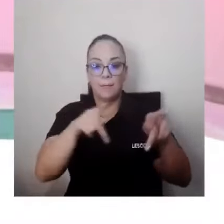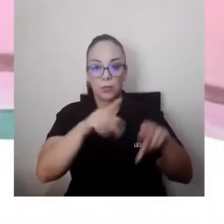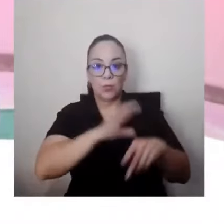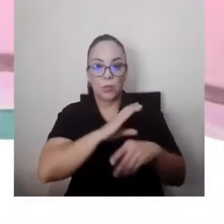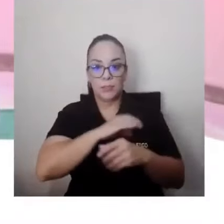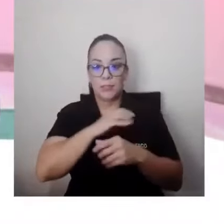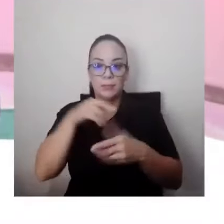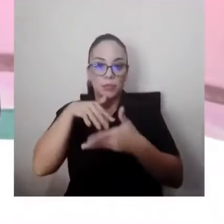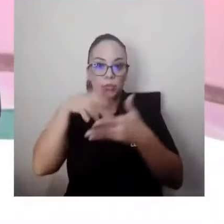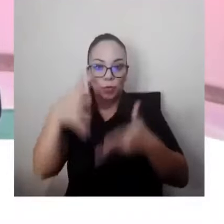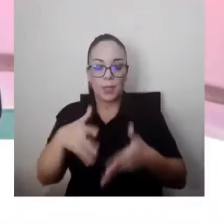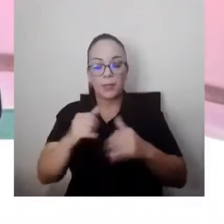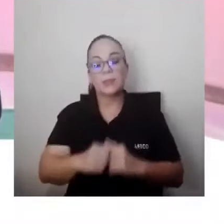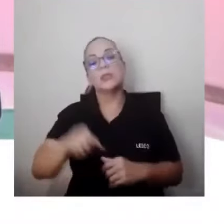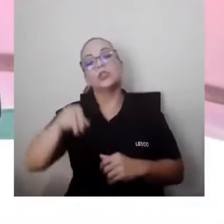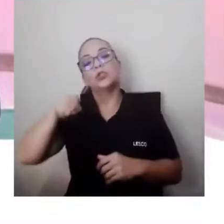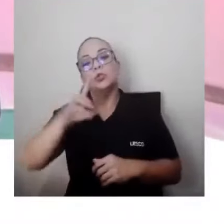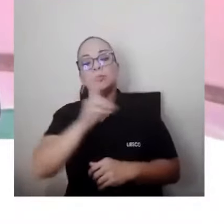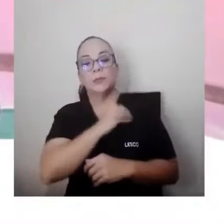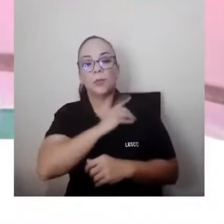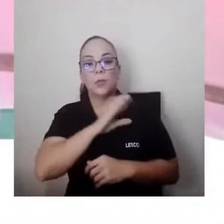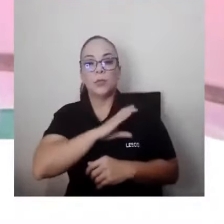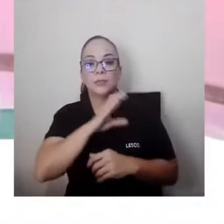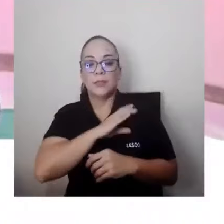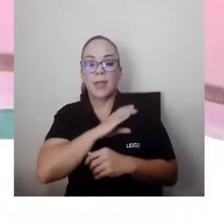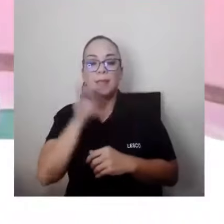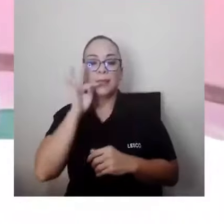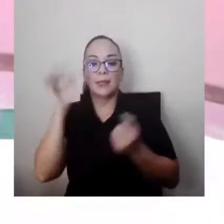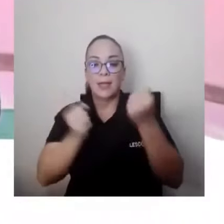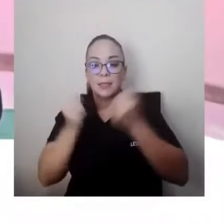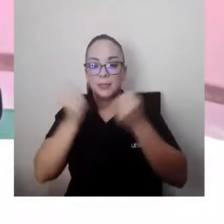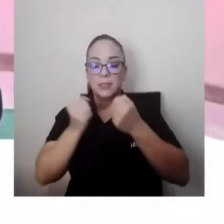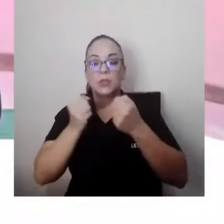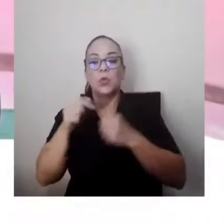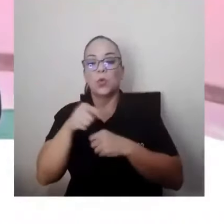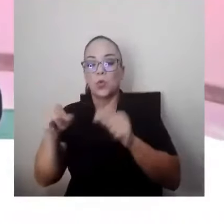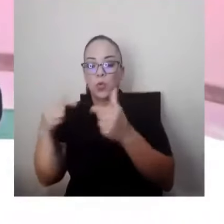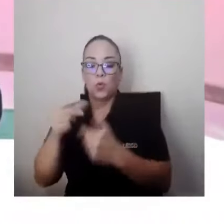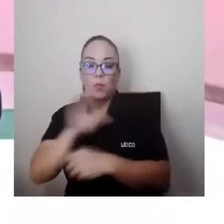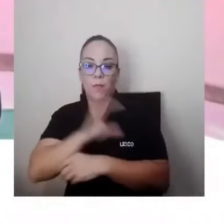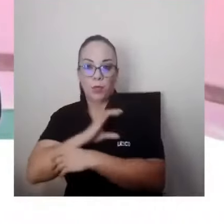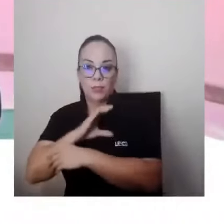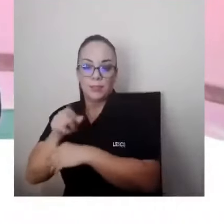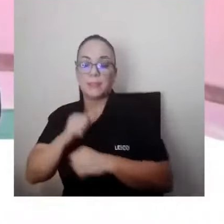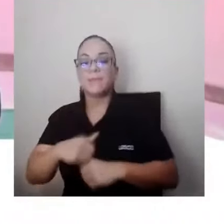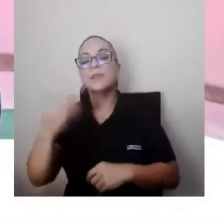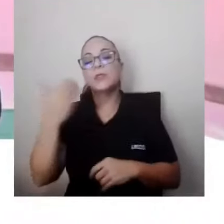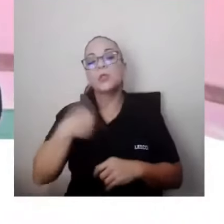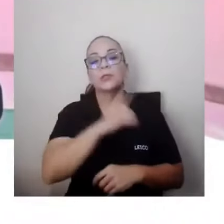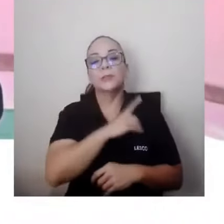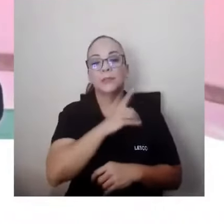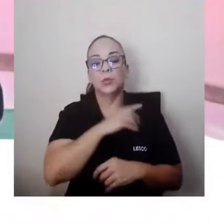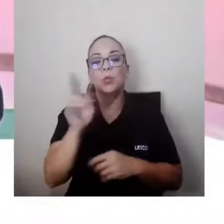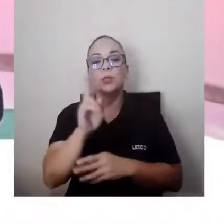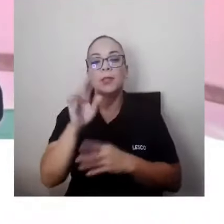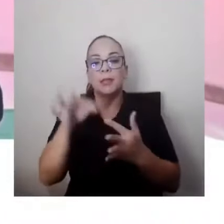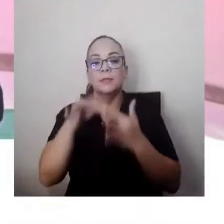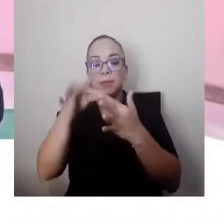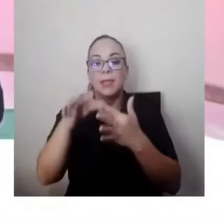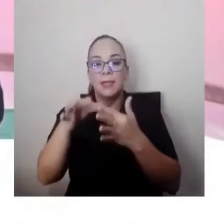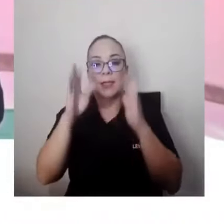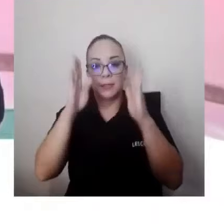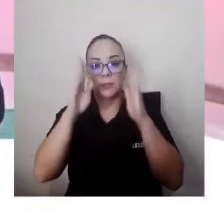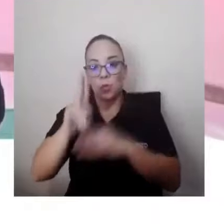señor subdirector de la Policía de Tránsito y oficiales, señor director de la Unidad Especial de Intervención